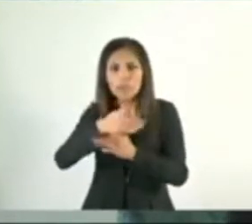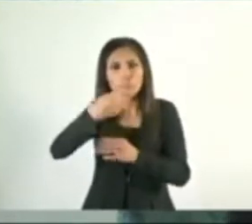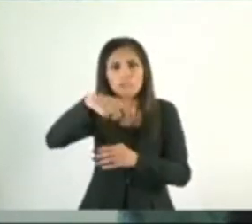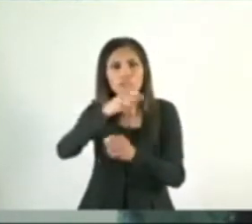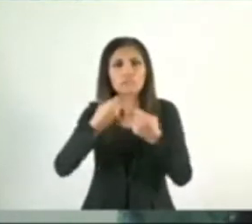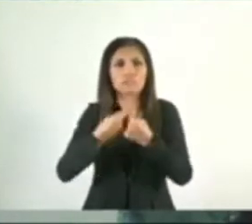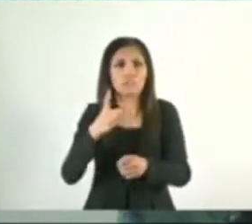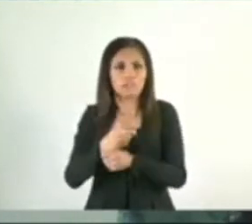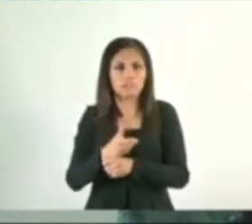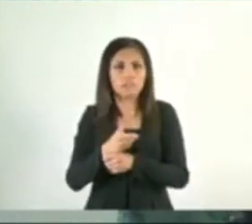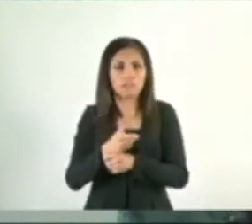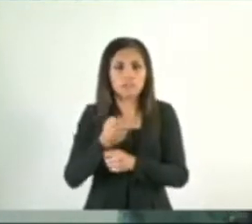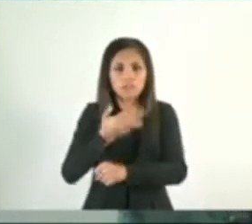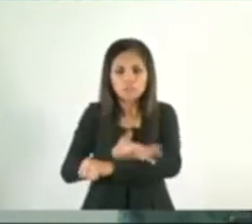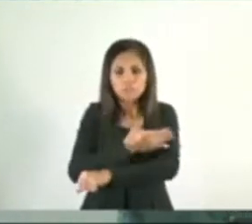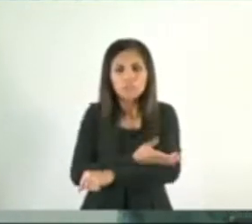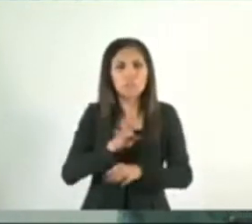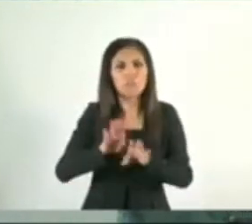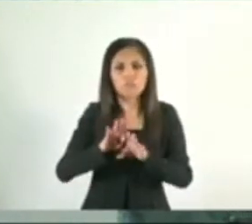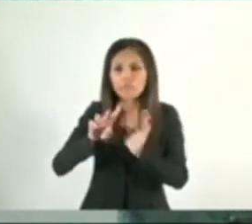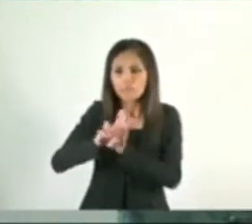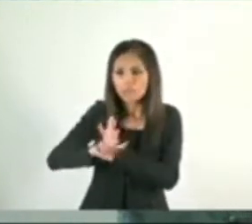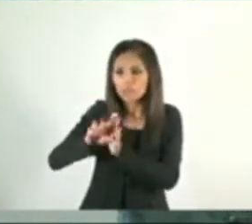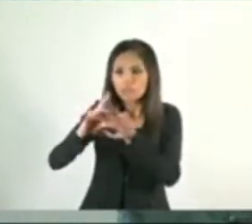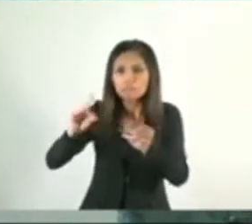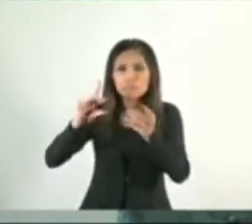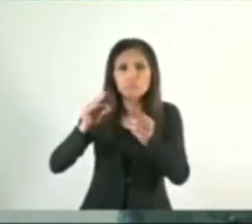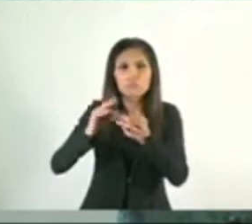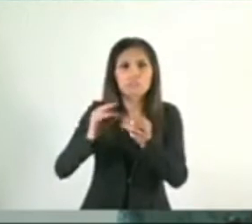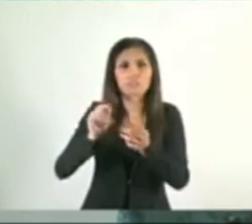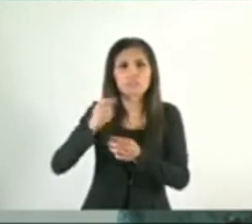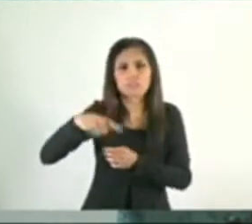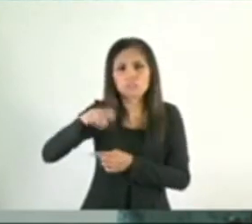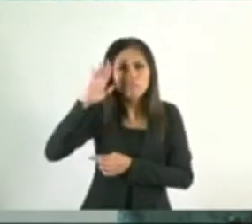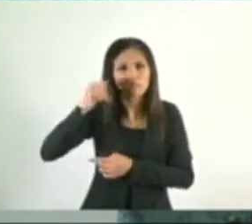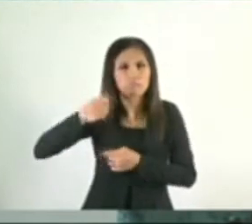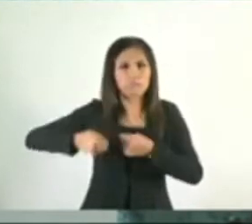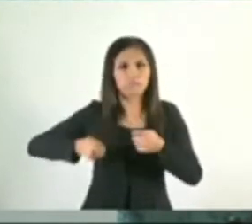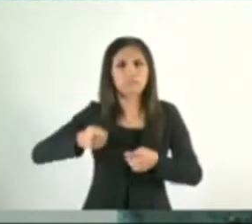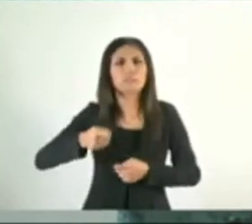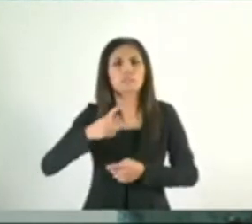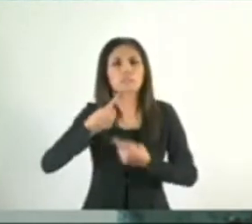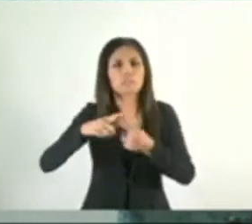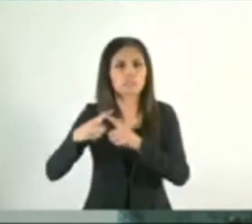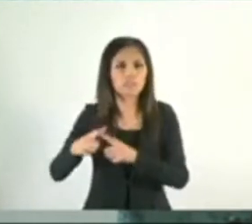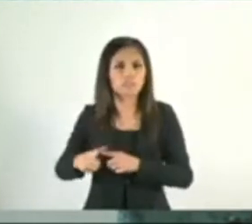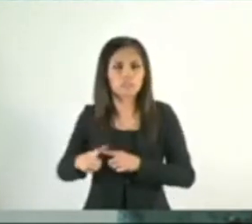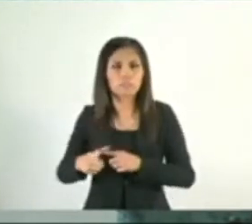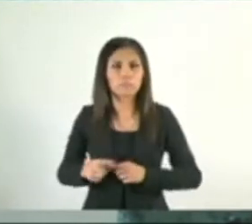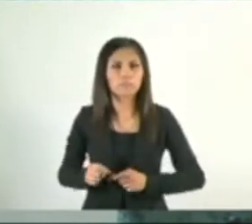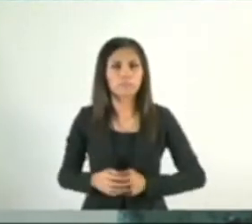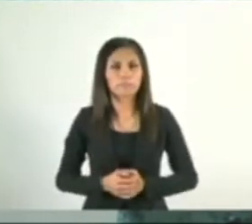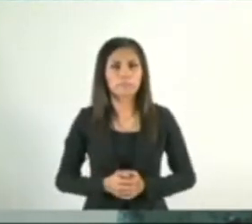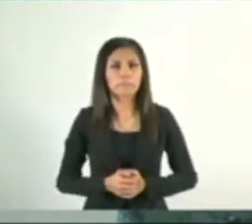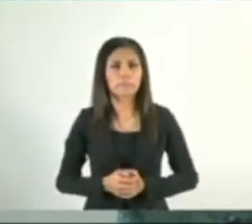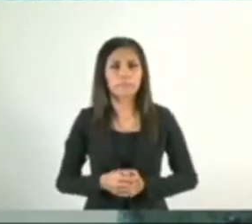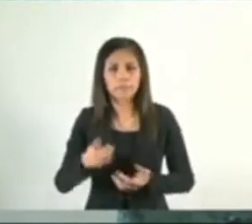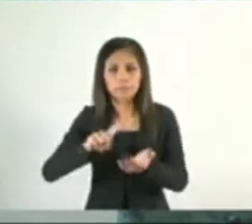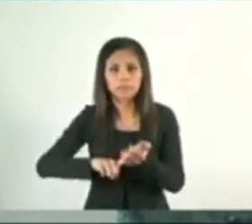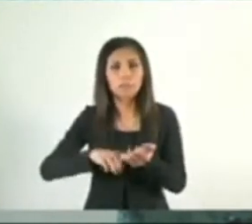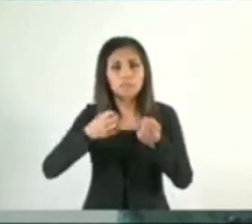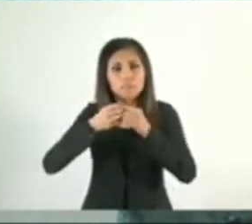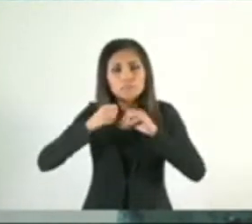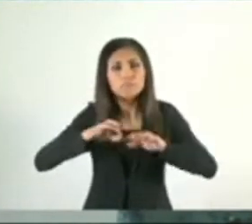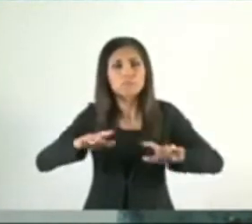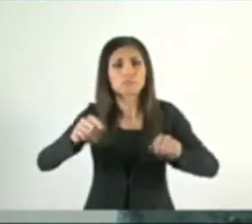sociedad, acompañada de un video explicativo de la o el magistrado o juzgador que emitió la sentencia, mediante la difusión en el